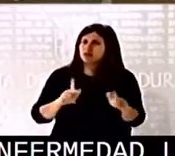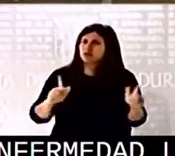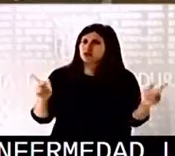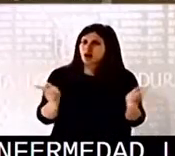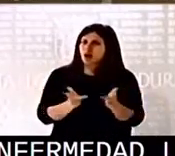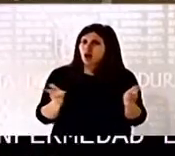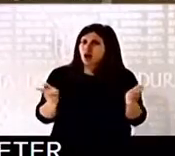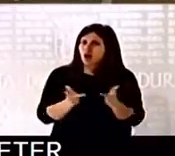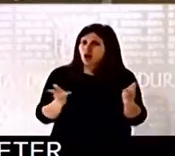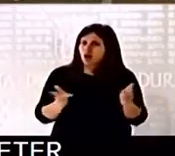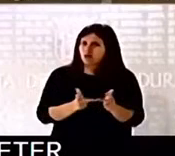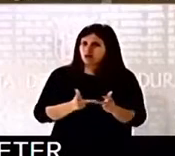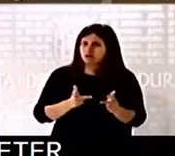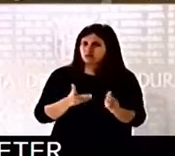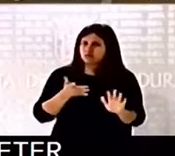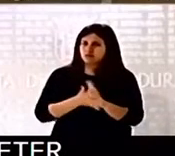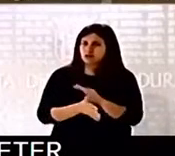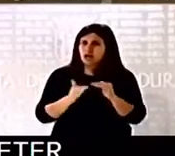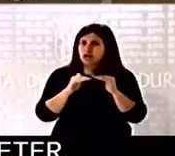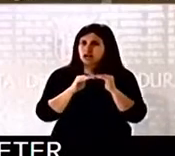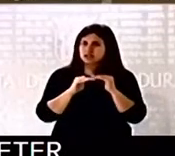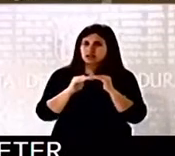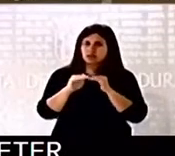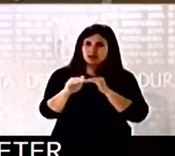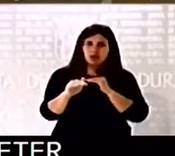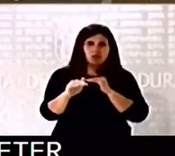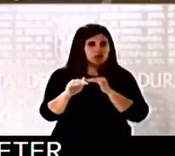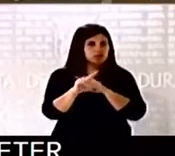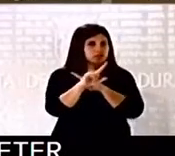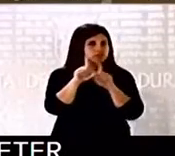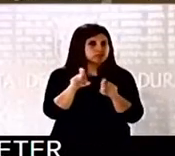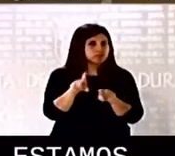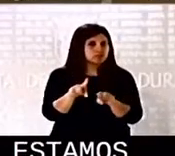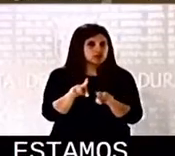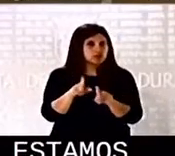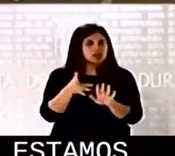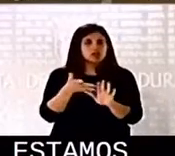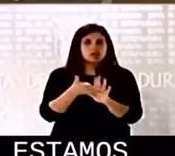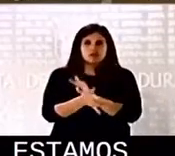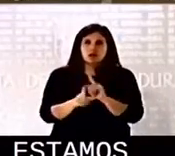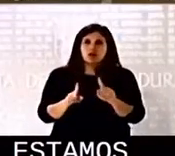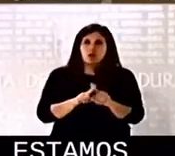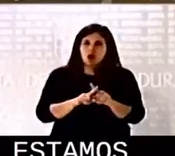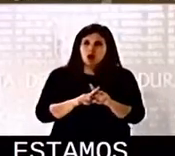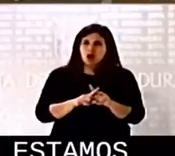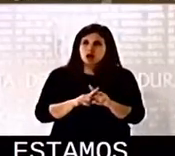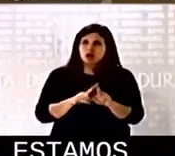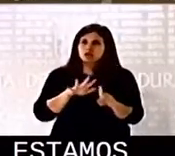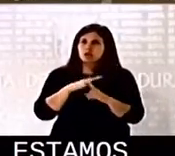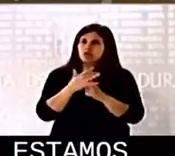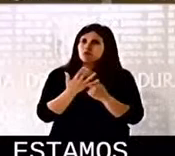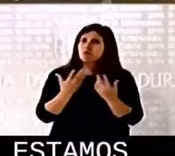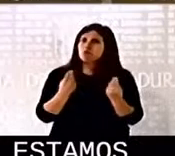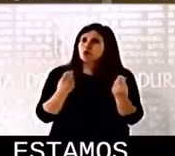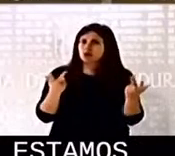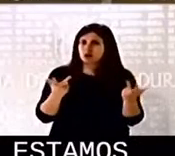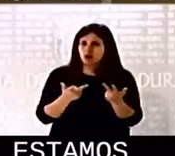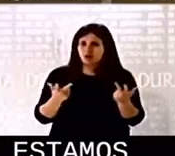situación de estabilidad. Y por lo tanto estamos hablando de cuadros muy graves.